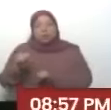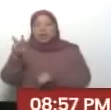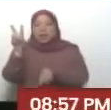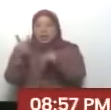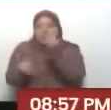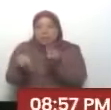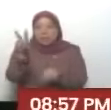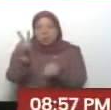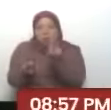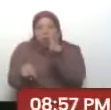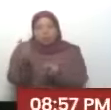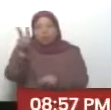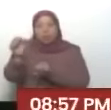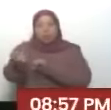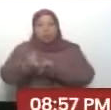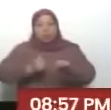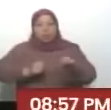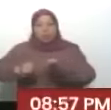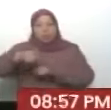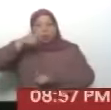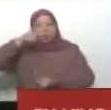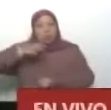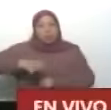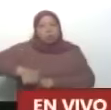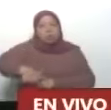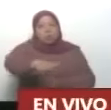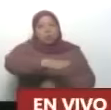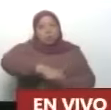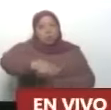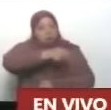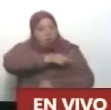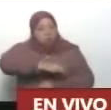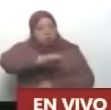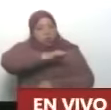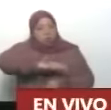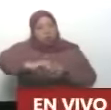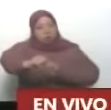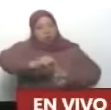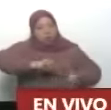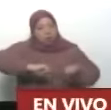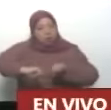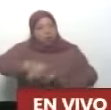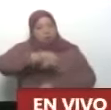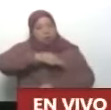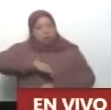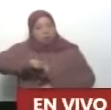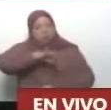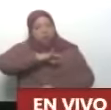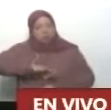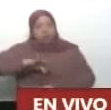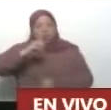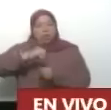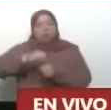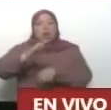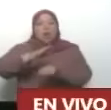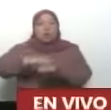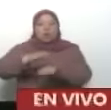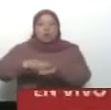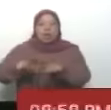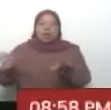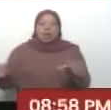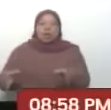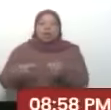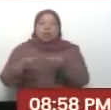expresiones del movimiento popular, de las fuerzas sociales, de los movimientos sociales que hay que convocar,